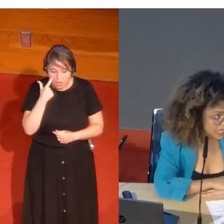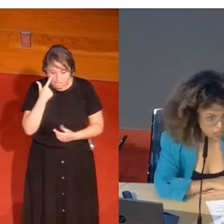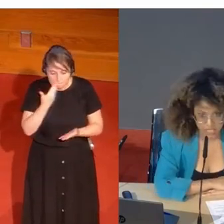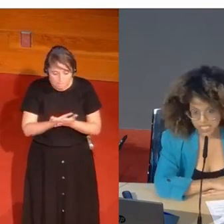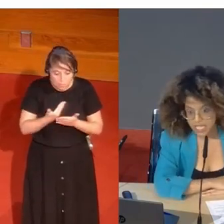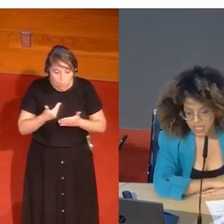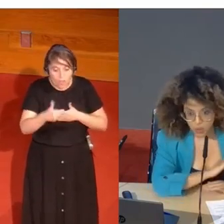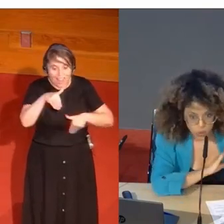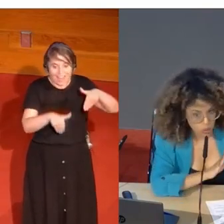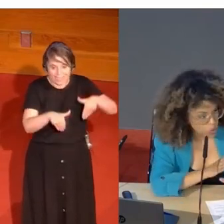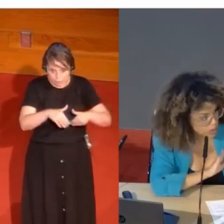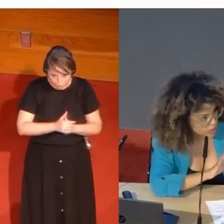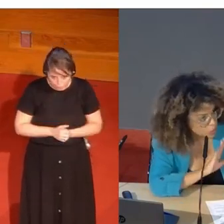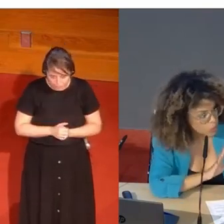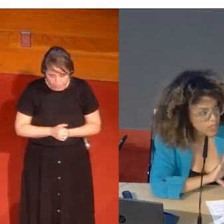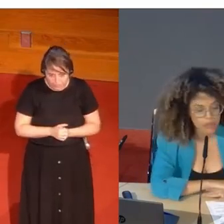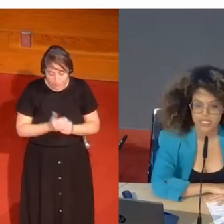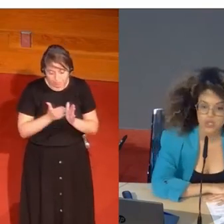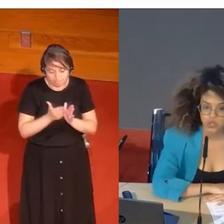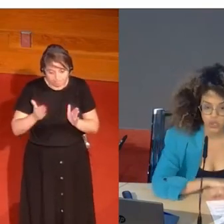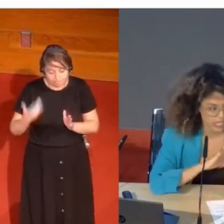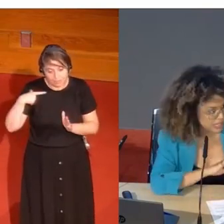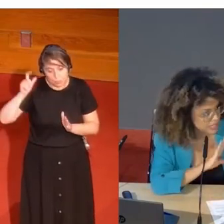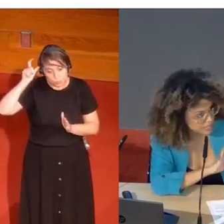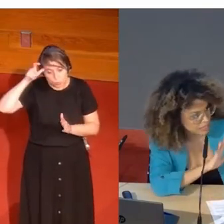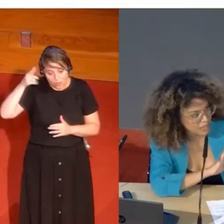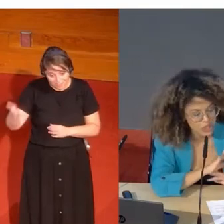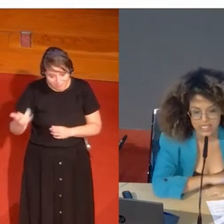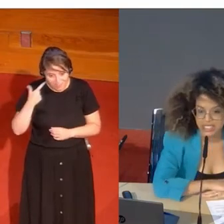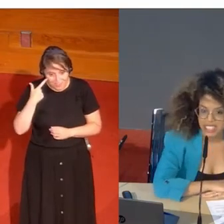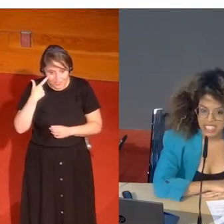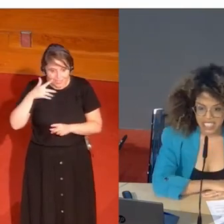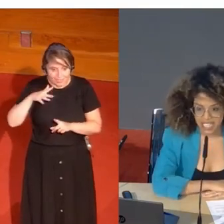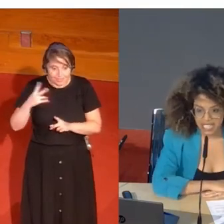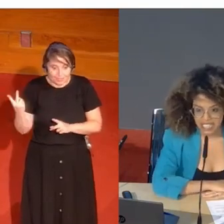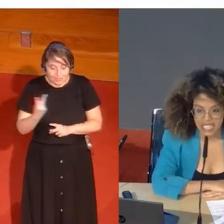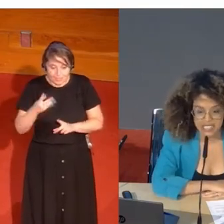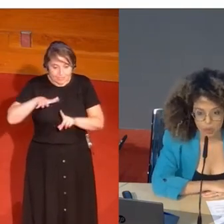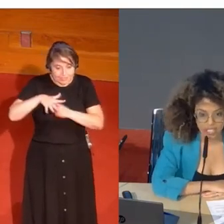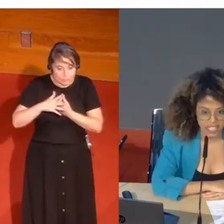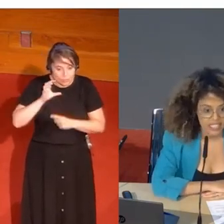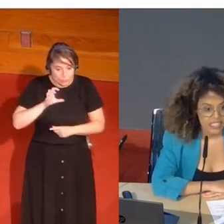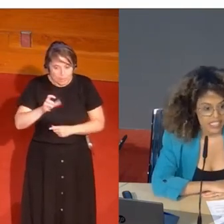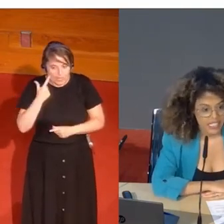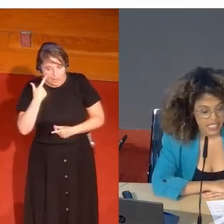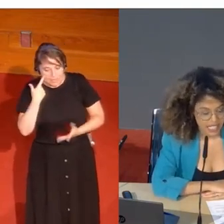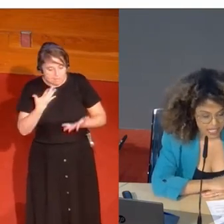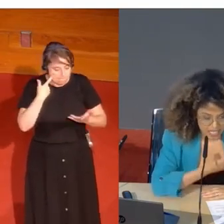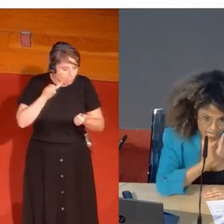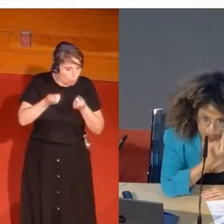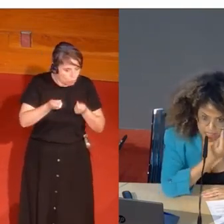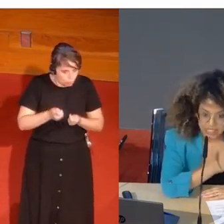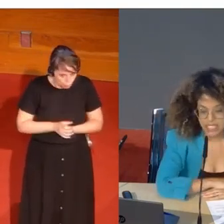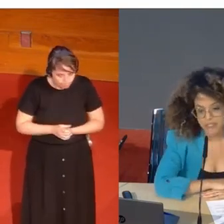también hay elecciones y junto con su vecino tunez pues son dos países que tenemos allí en la en la retaguardia eh